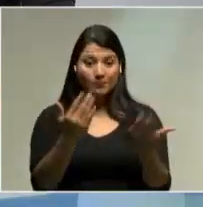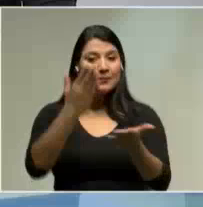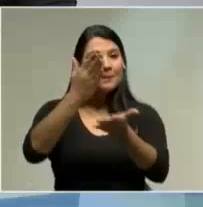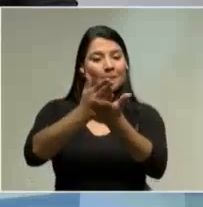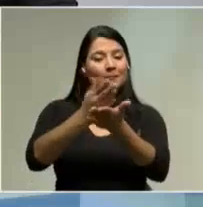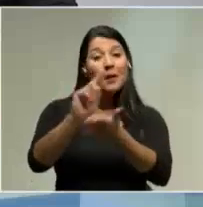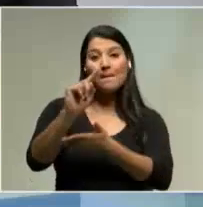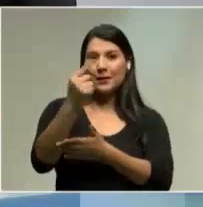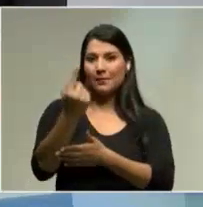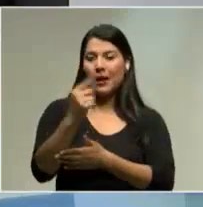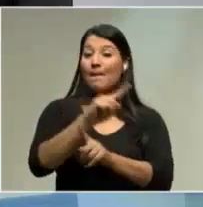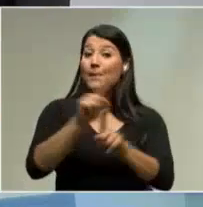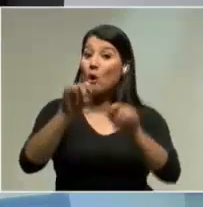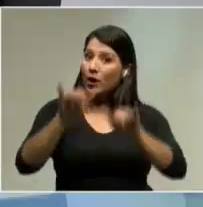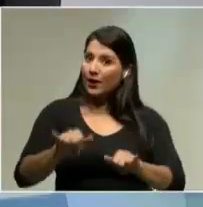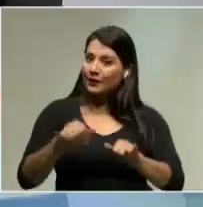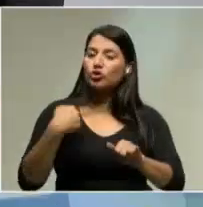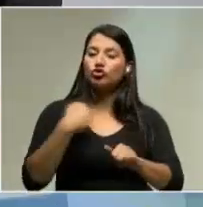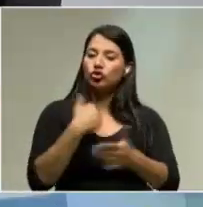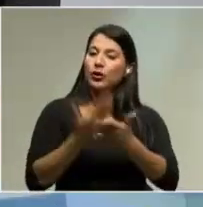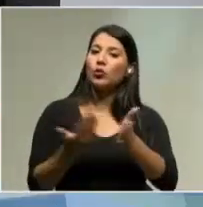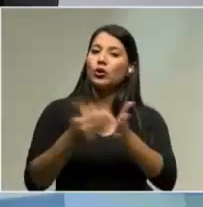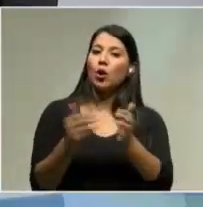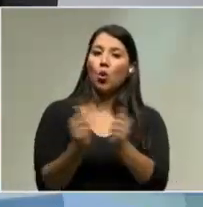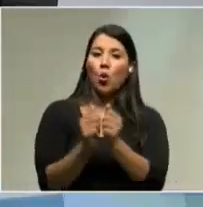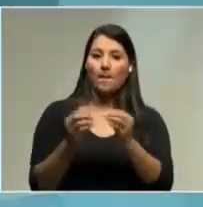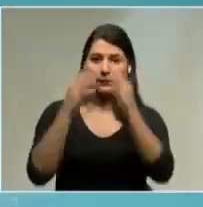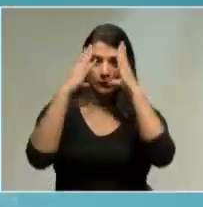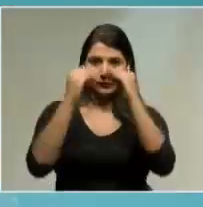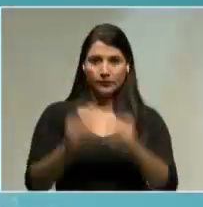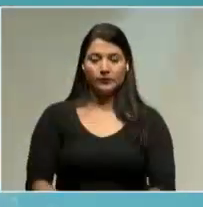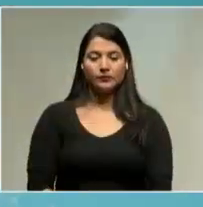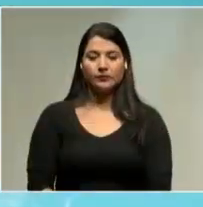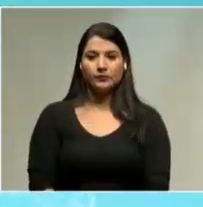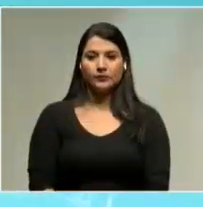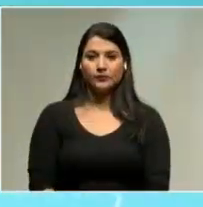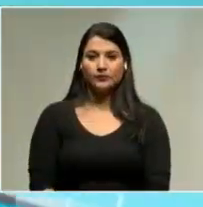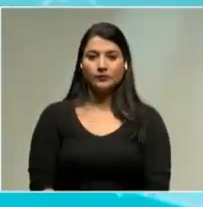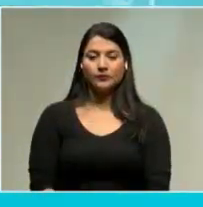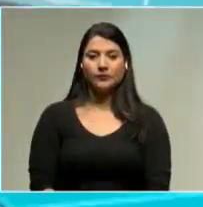primera pausa comercial, pero quédese porque volvemos con más noticias.